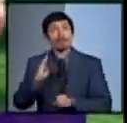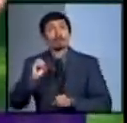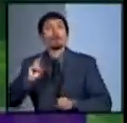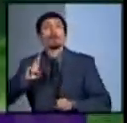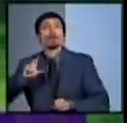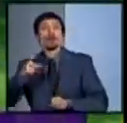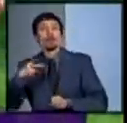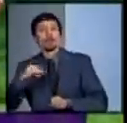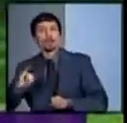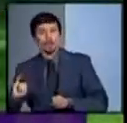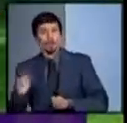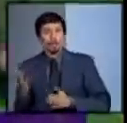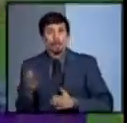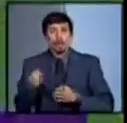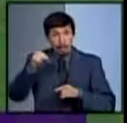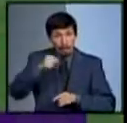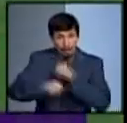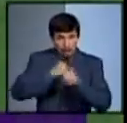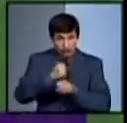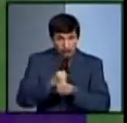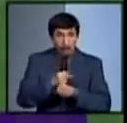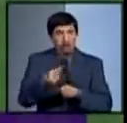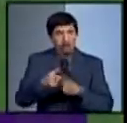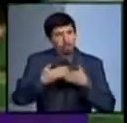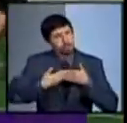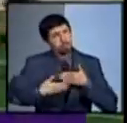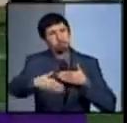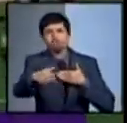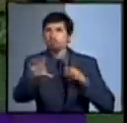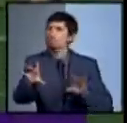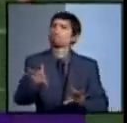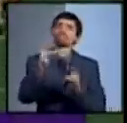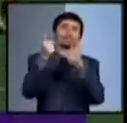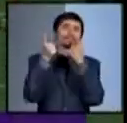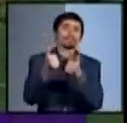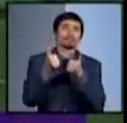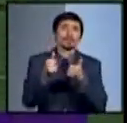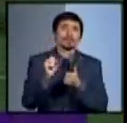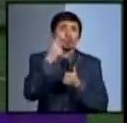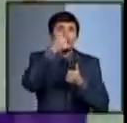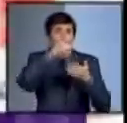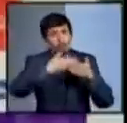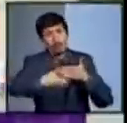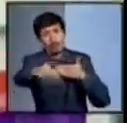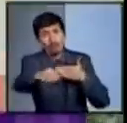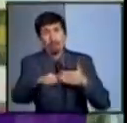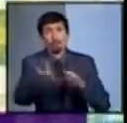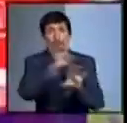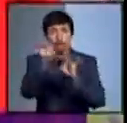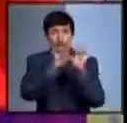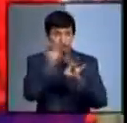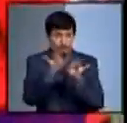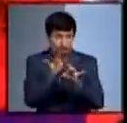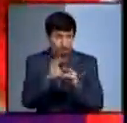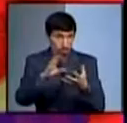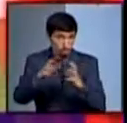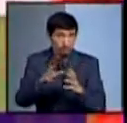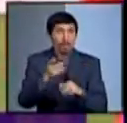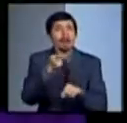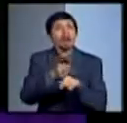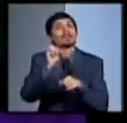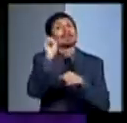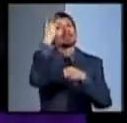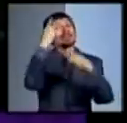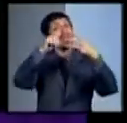Borghi y consigue este año una campaña extraordinaria en la segunda fase de las clasificatorias mundialistas. Obtuvo